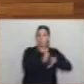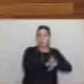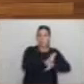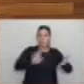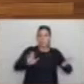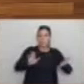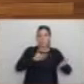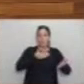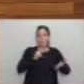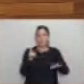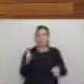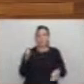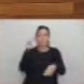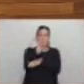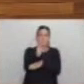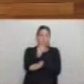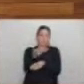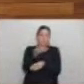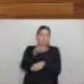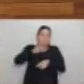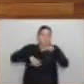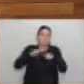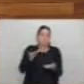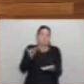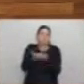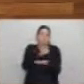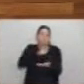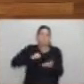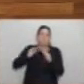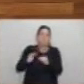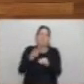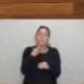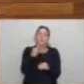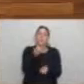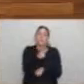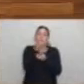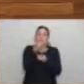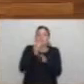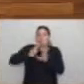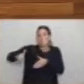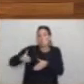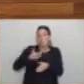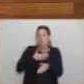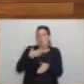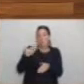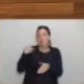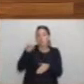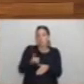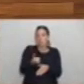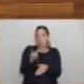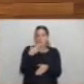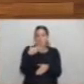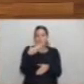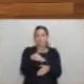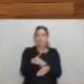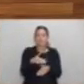Me remito a las últimas declaraciones que hemos conocido. Aunque con el reparto del déficit el Ministerio